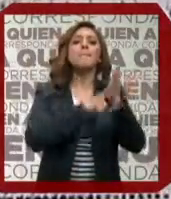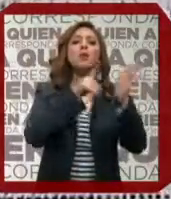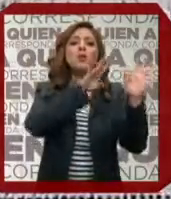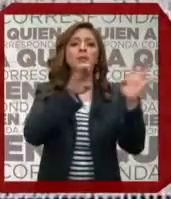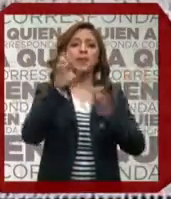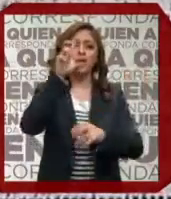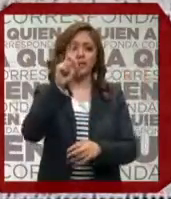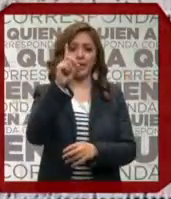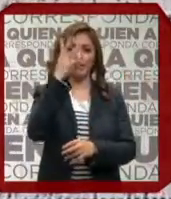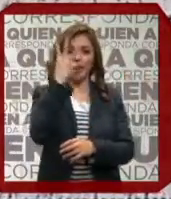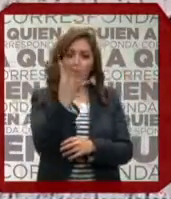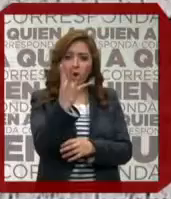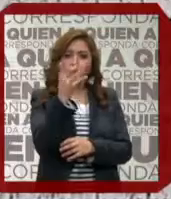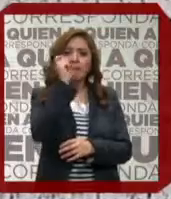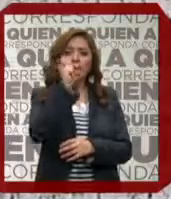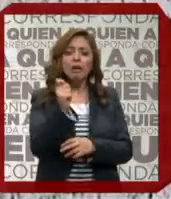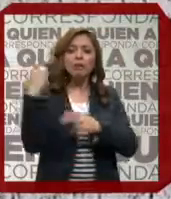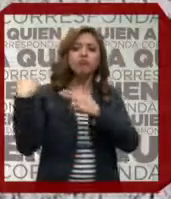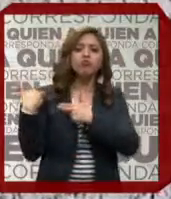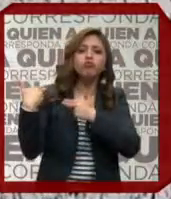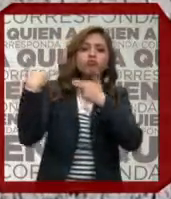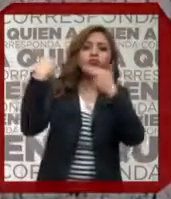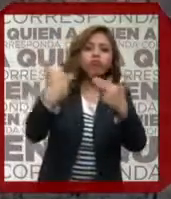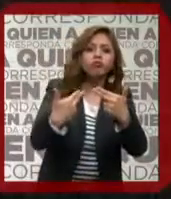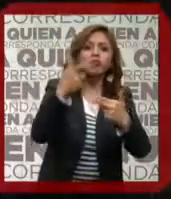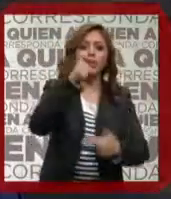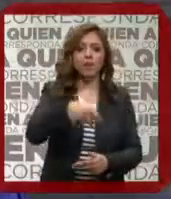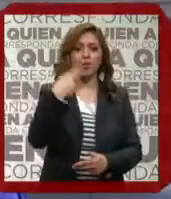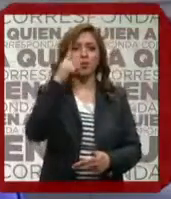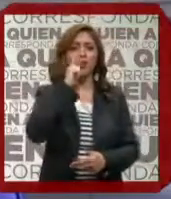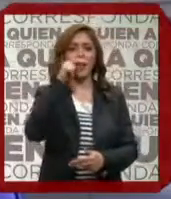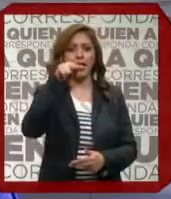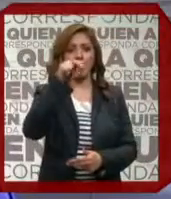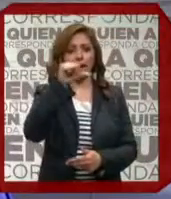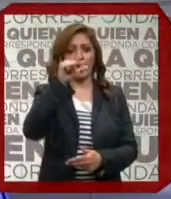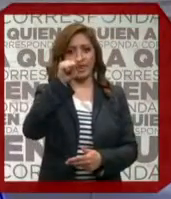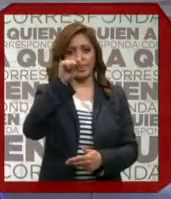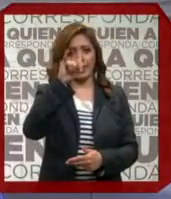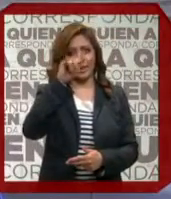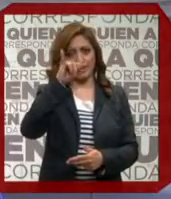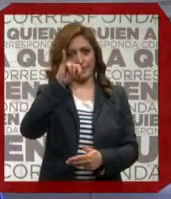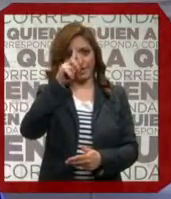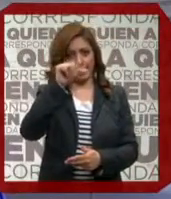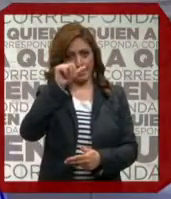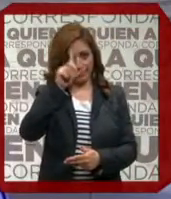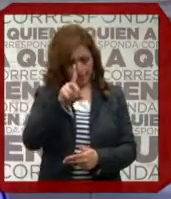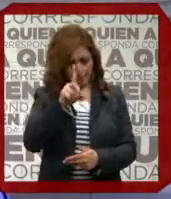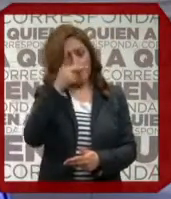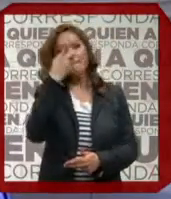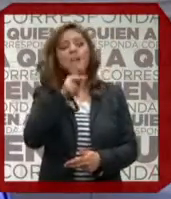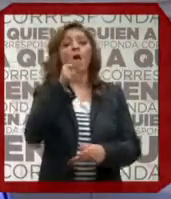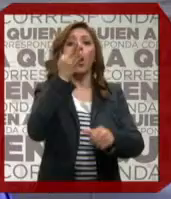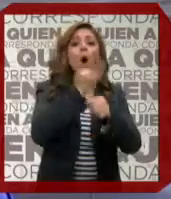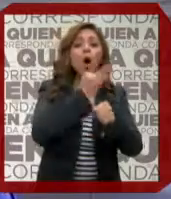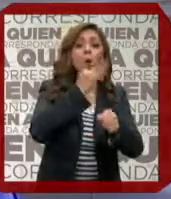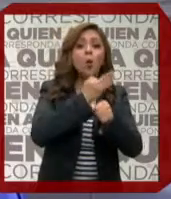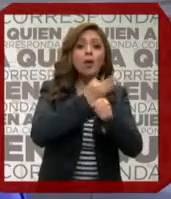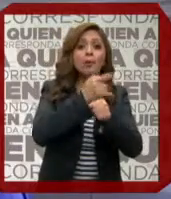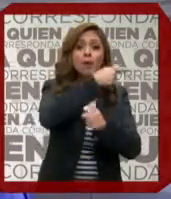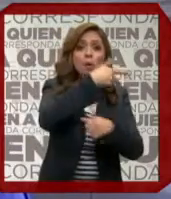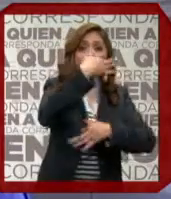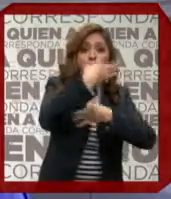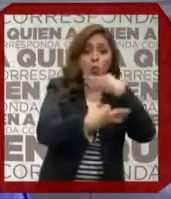1934. Es herencia de Natividad González, que hoy en día se está llevando un